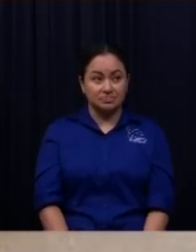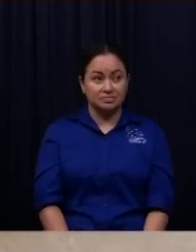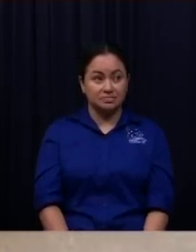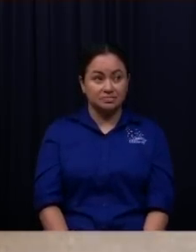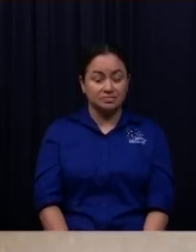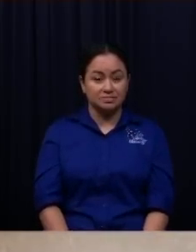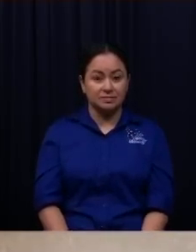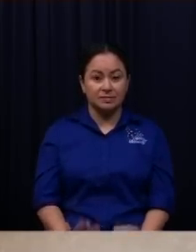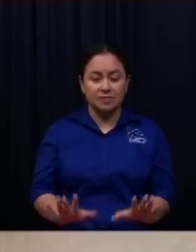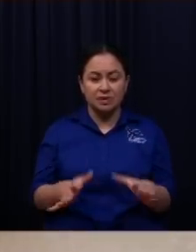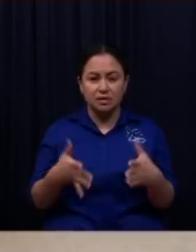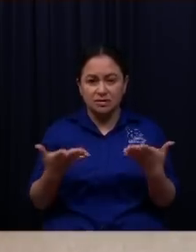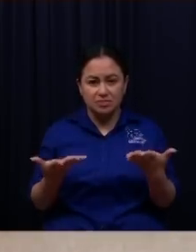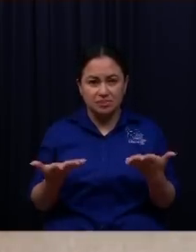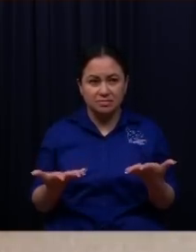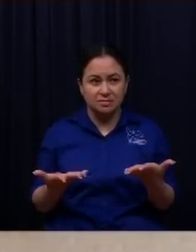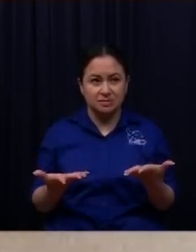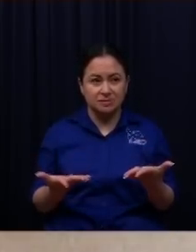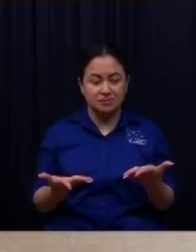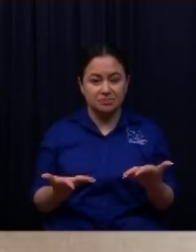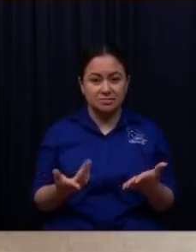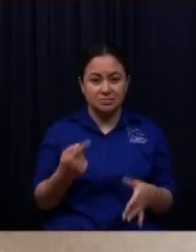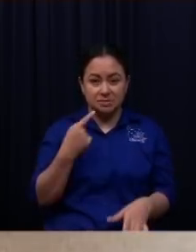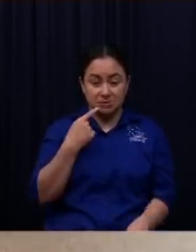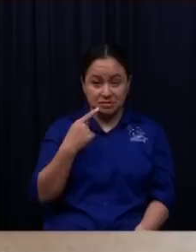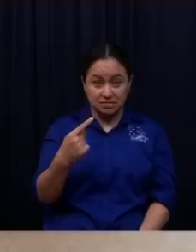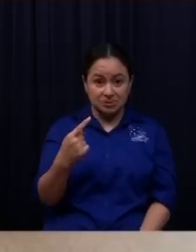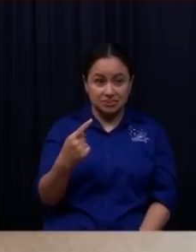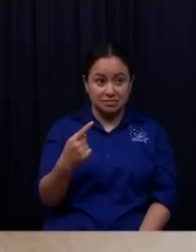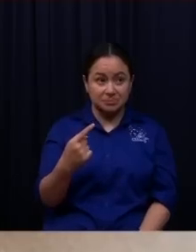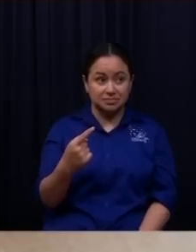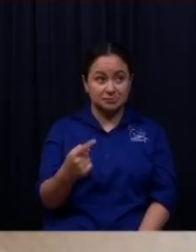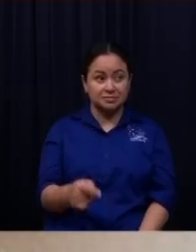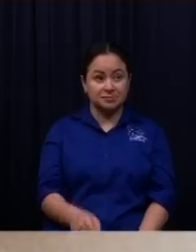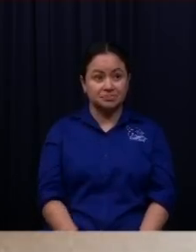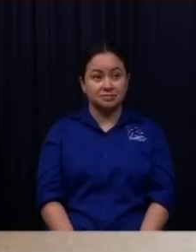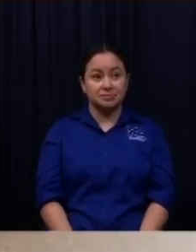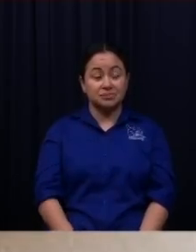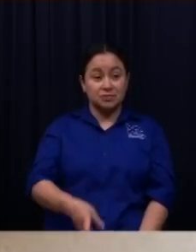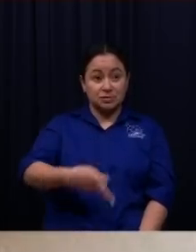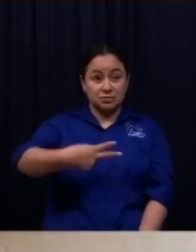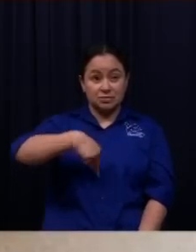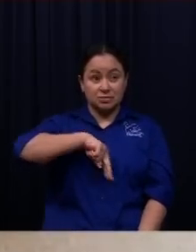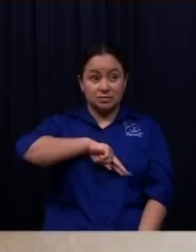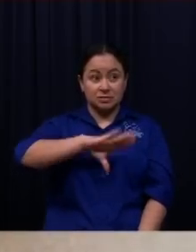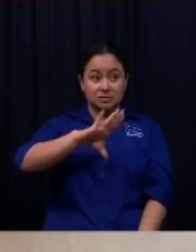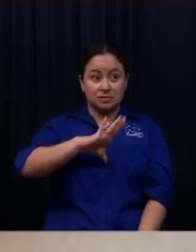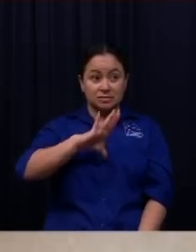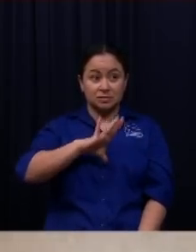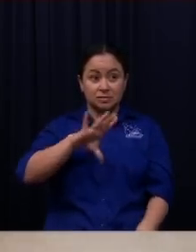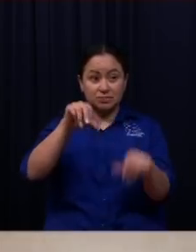Entonces él dice lo siguiente, se para ya en el último capítulo, dice: nosotros